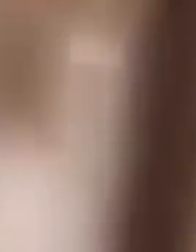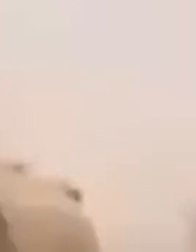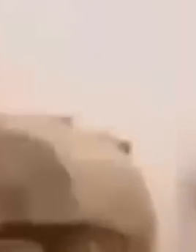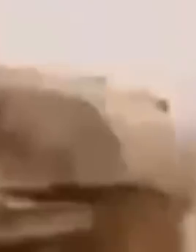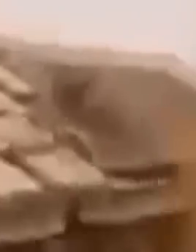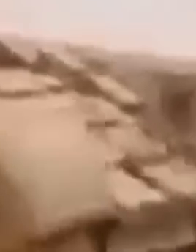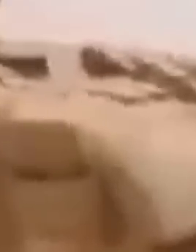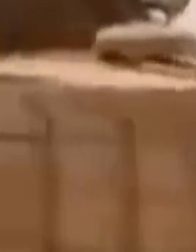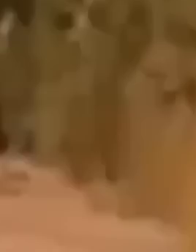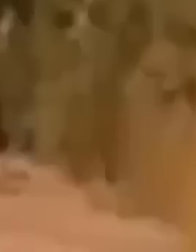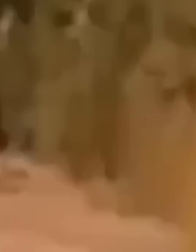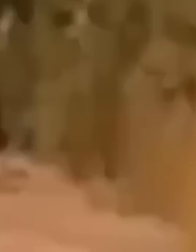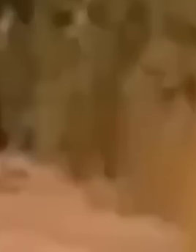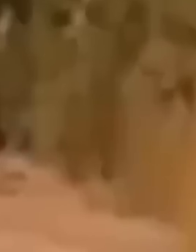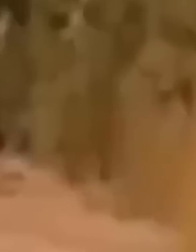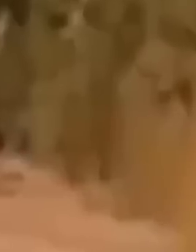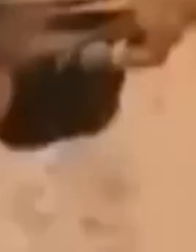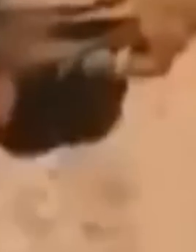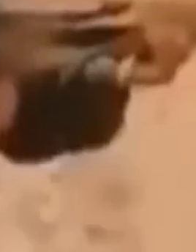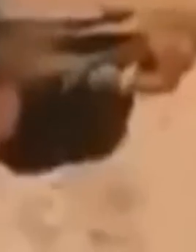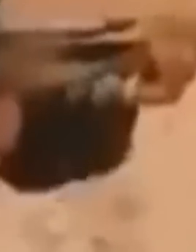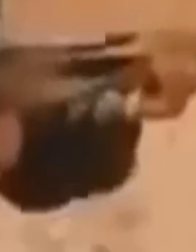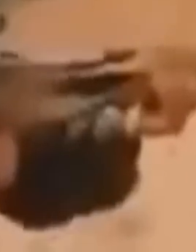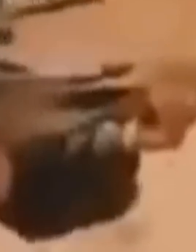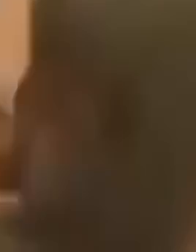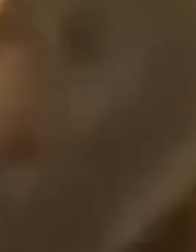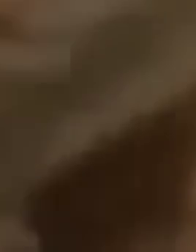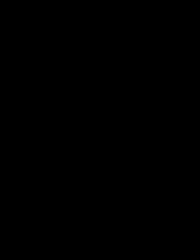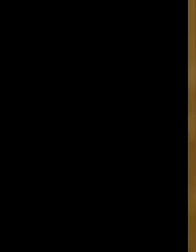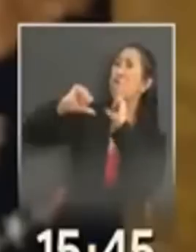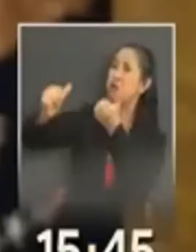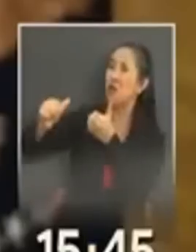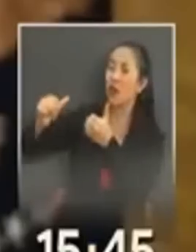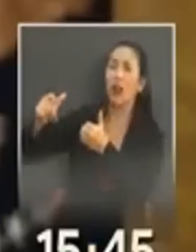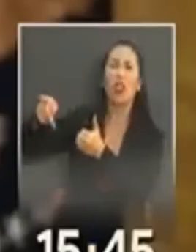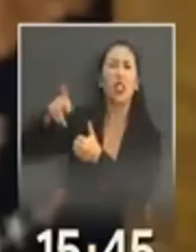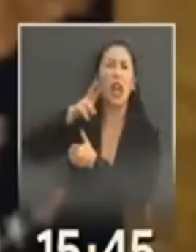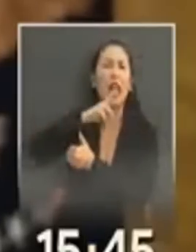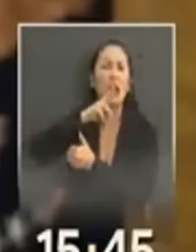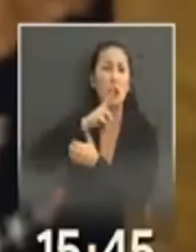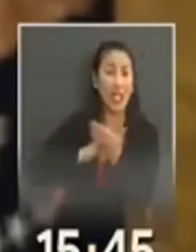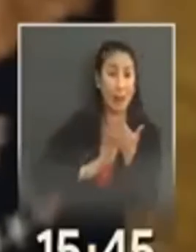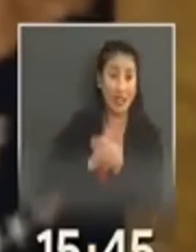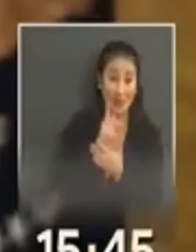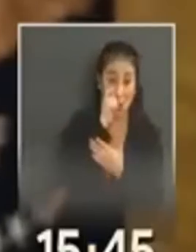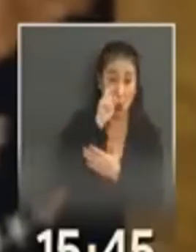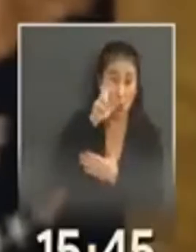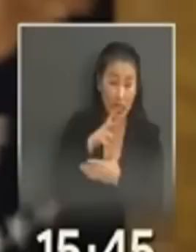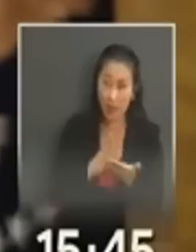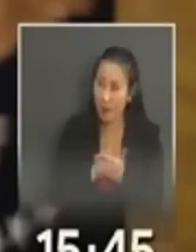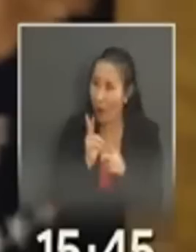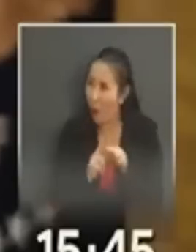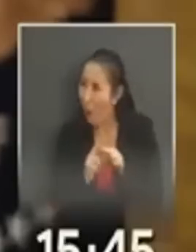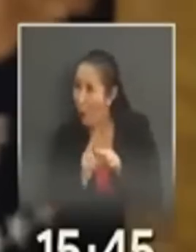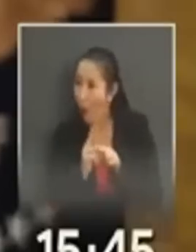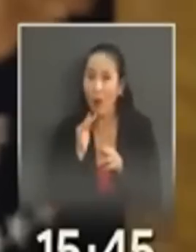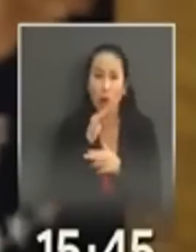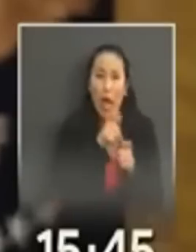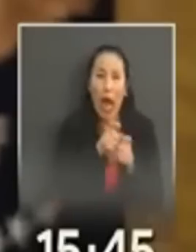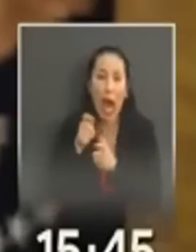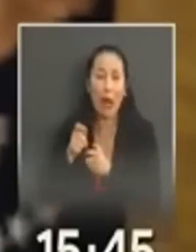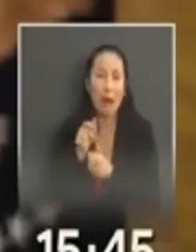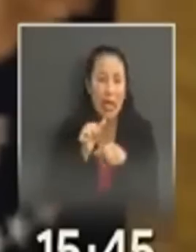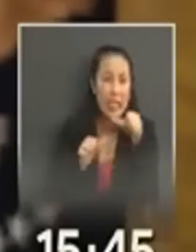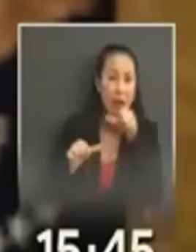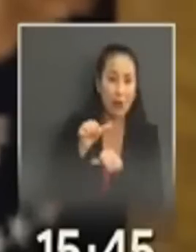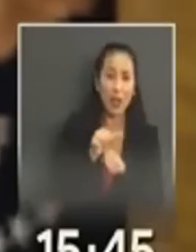prácticamente financiando señores nada más y nada menos que el gobierno estadounidense y quienes están en comunicación con estos militares de sectores explicó las maduro sigue diciendo que es